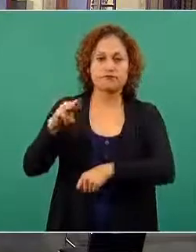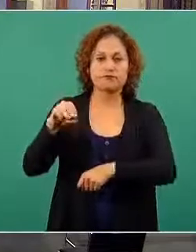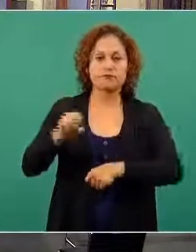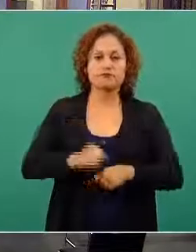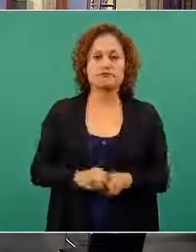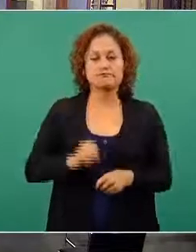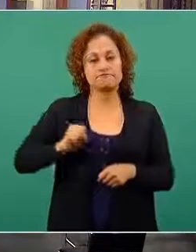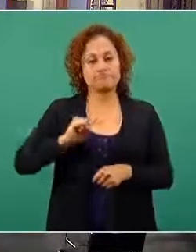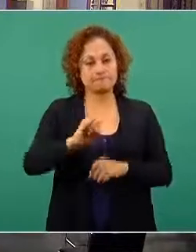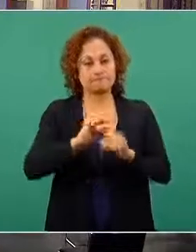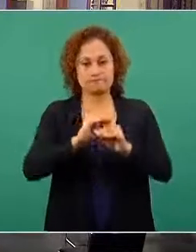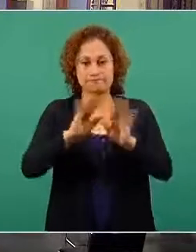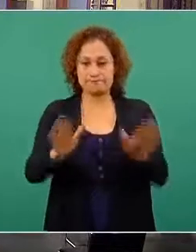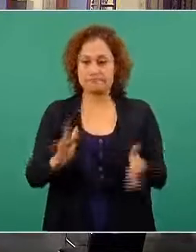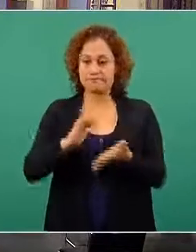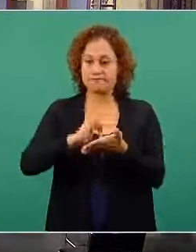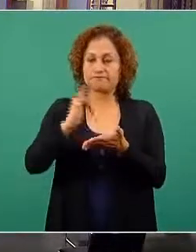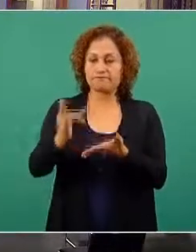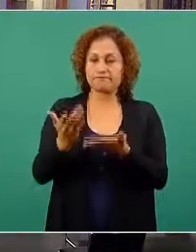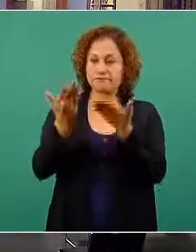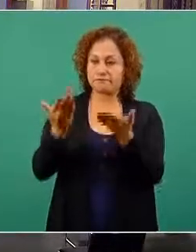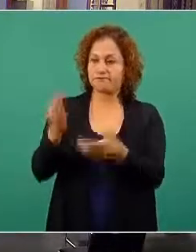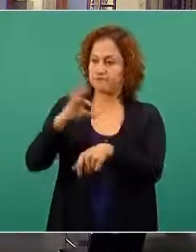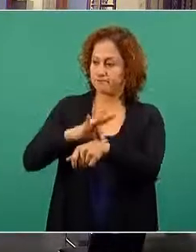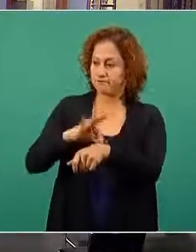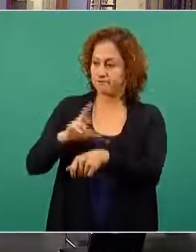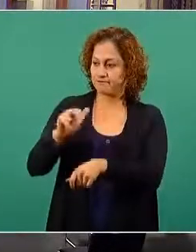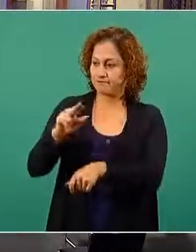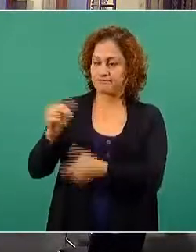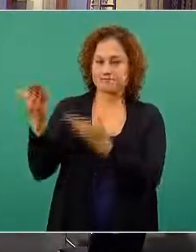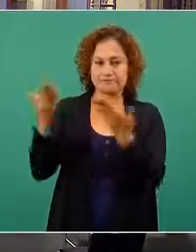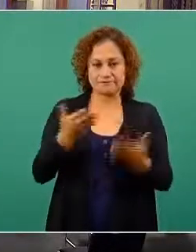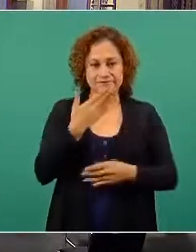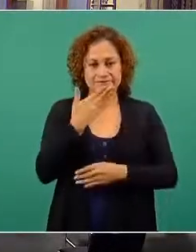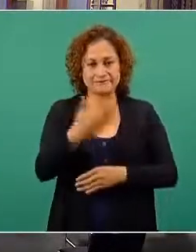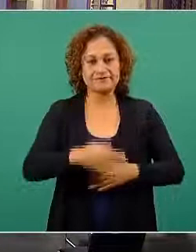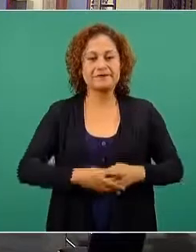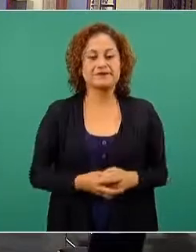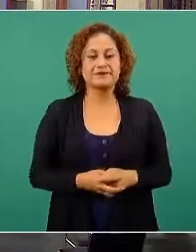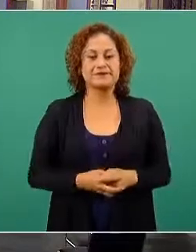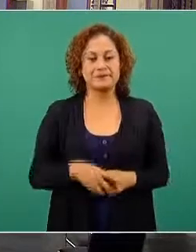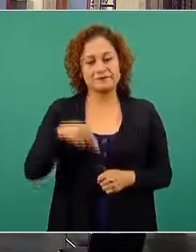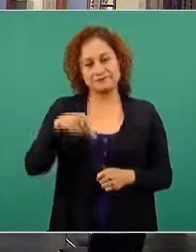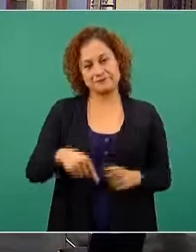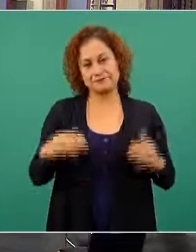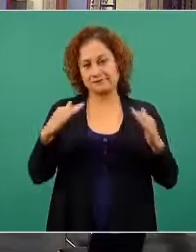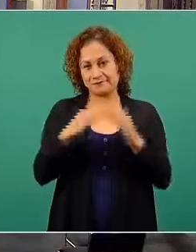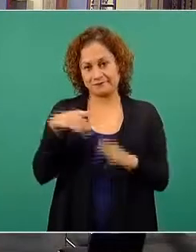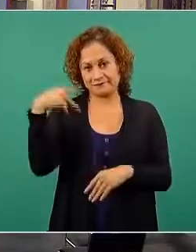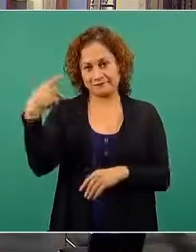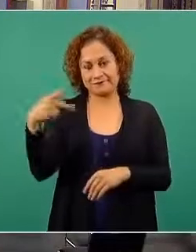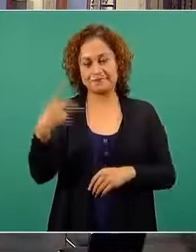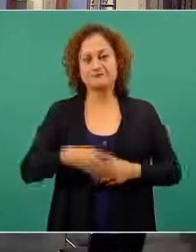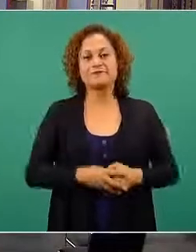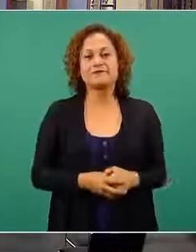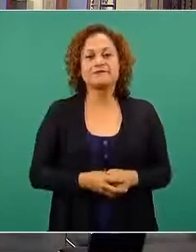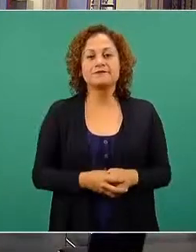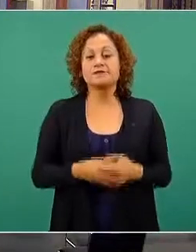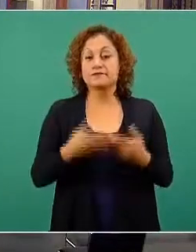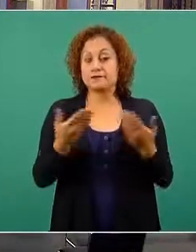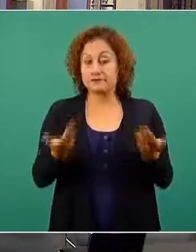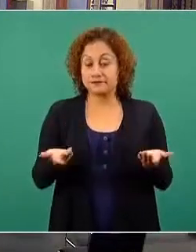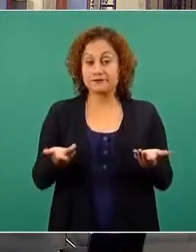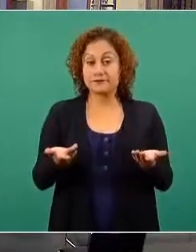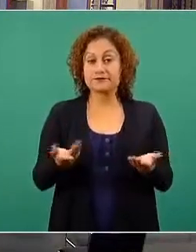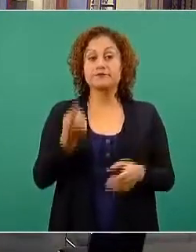gusto, doctor López-Gatell. Muchísimas gracias. Doctor Ramos Alor, bienvenido. Bienvenido a esta su casa. Vamos a revisar la